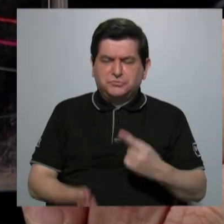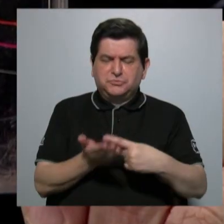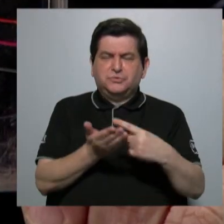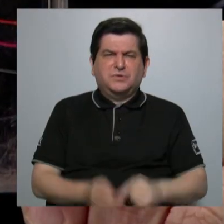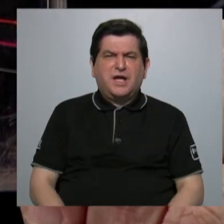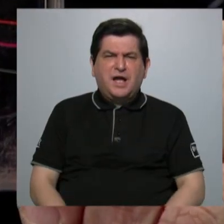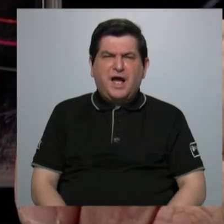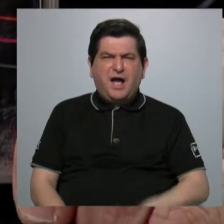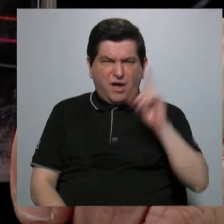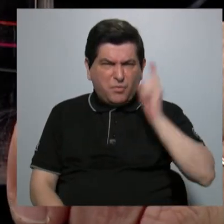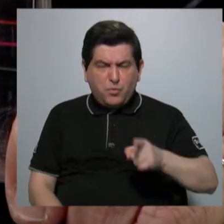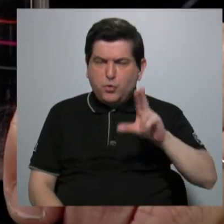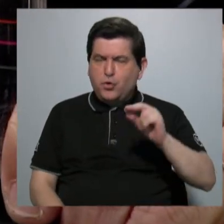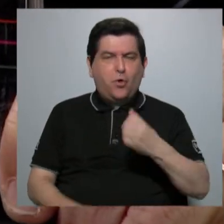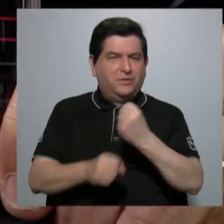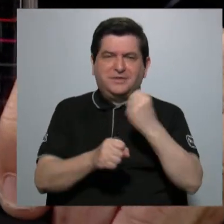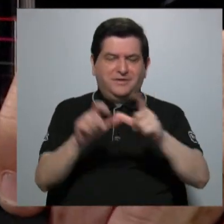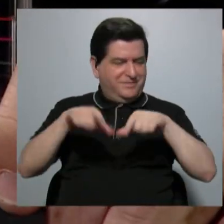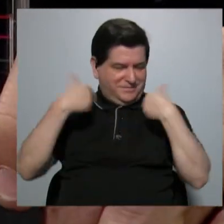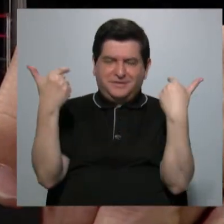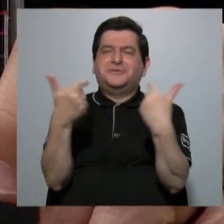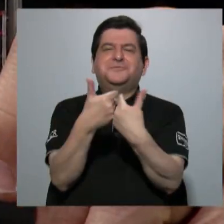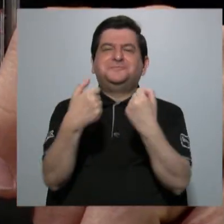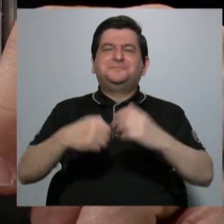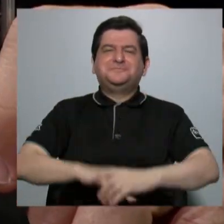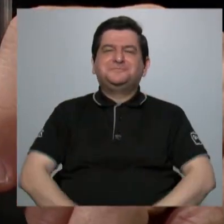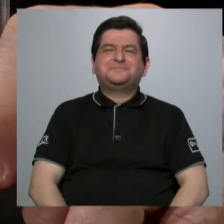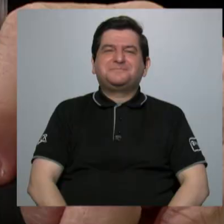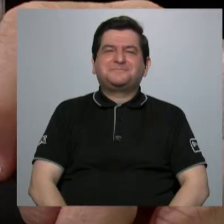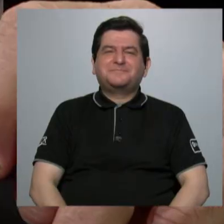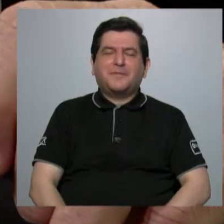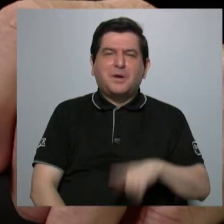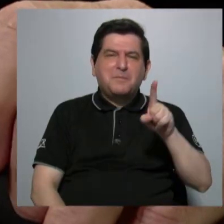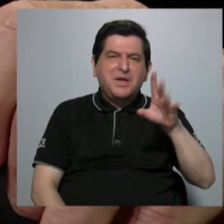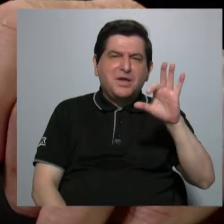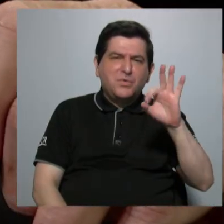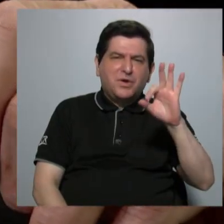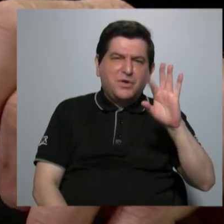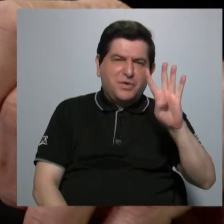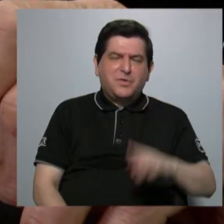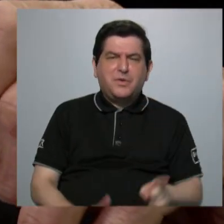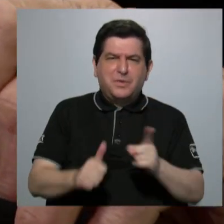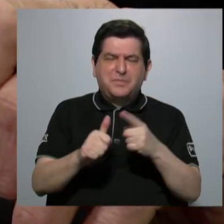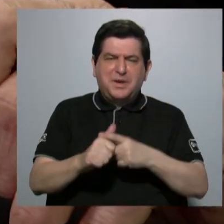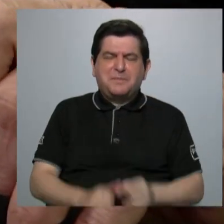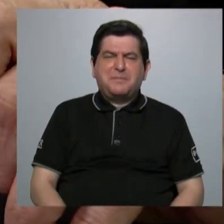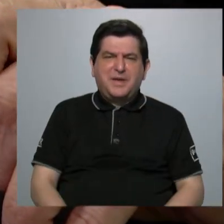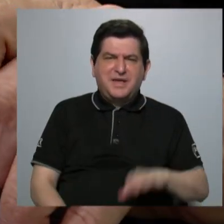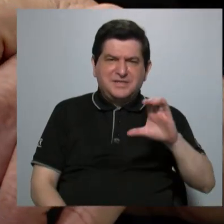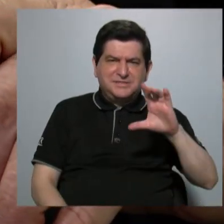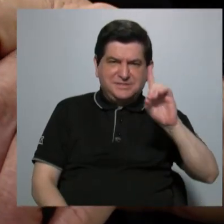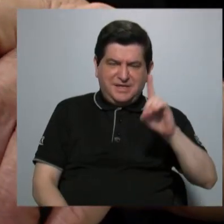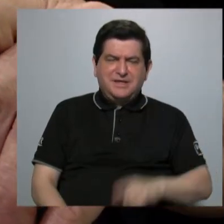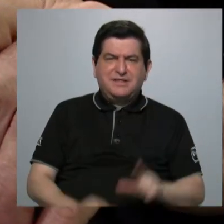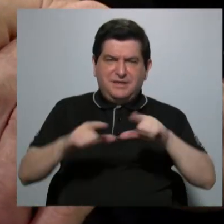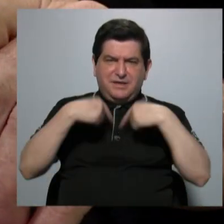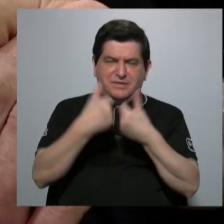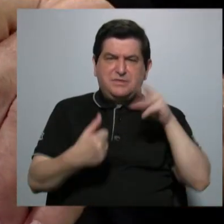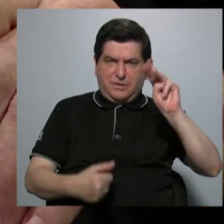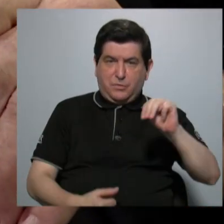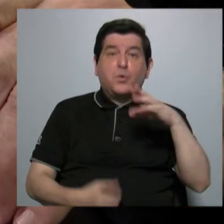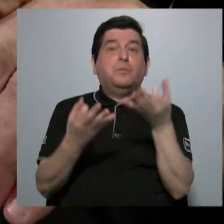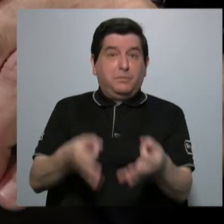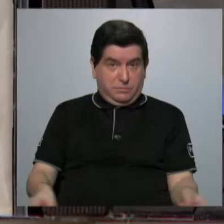nada más, es un trabajo colectivo. Exacto. ¿Verdad? Exacto. 1994, el primer disco compacto de Quinteto Miravalles. Eso es